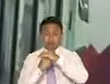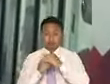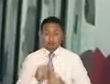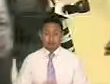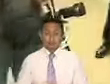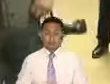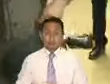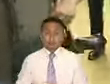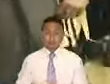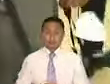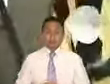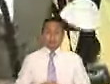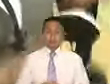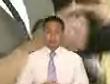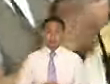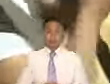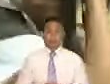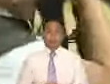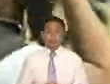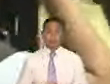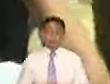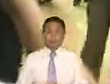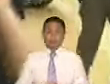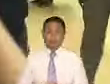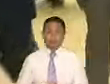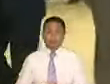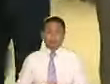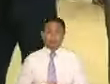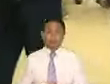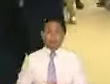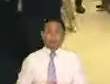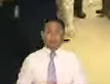con la realización de paula castillo informó ismenia solórzano